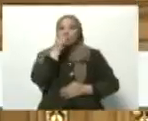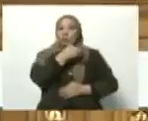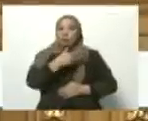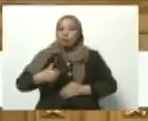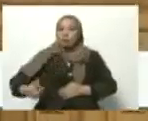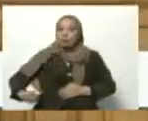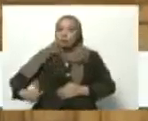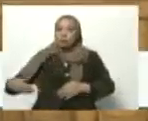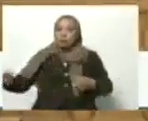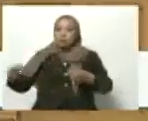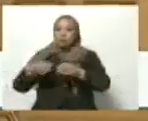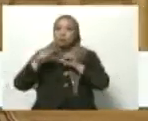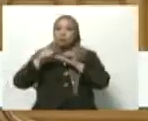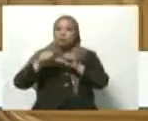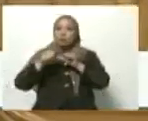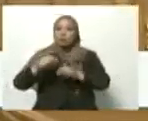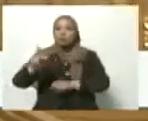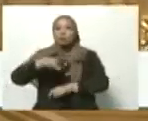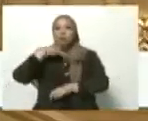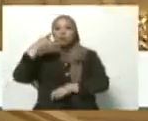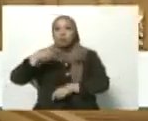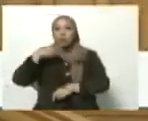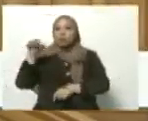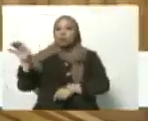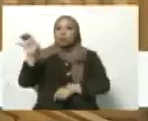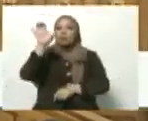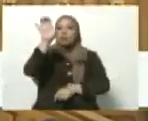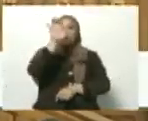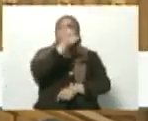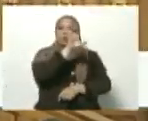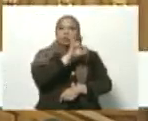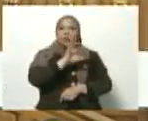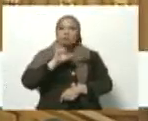de la Comisión Permanente de Política Exterior de la Asamblea Nacional.